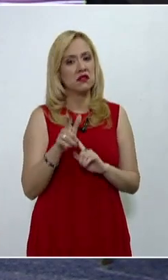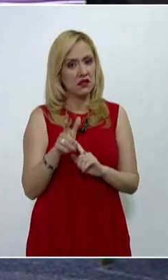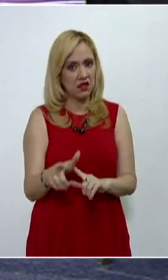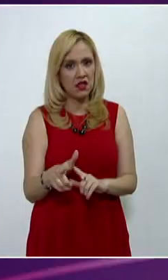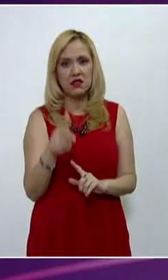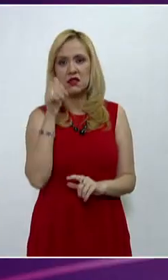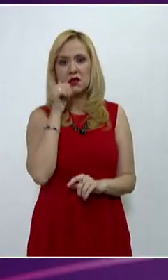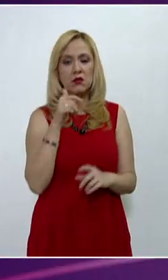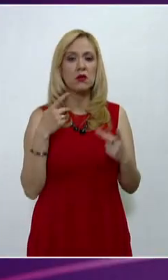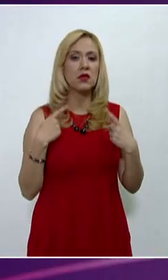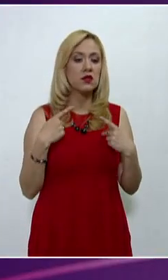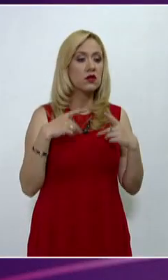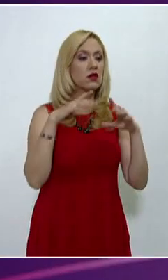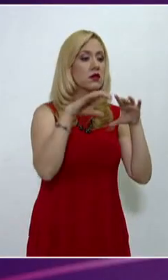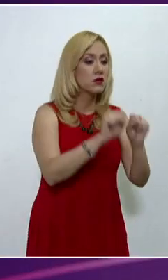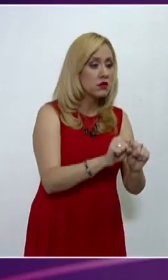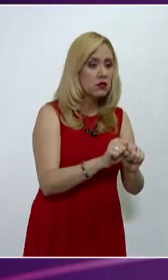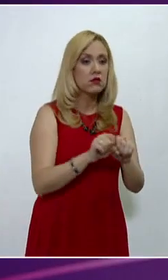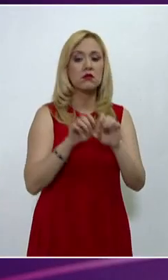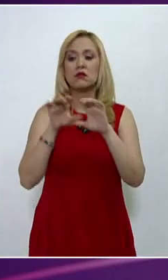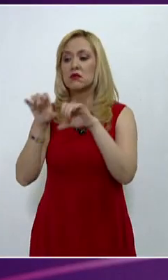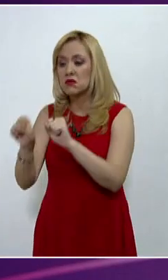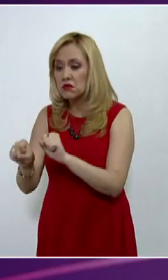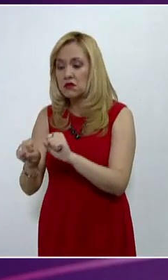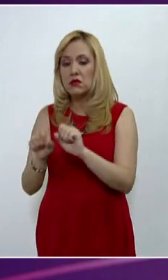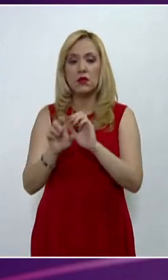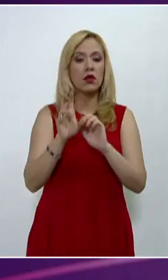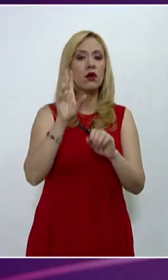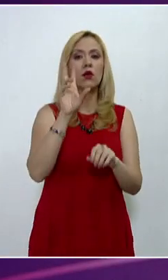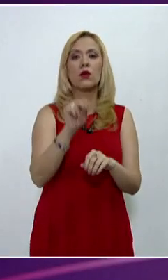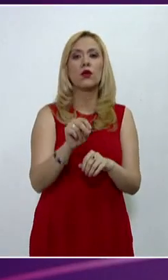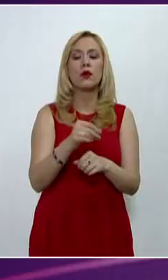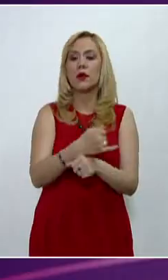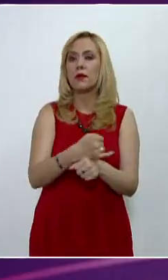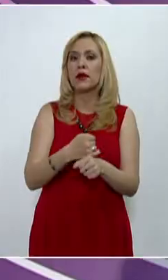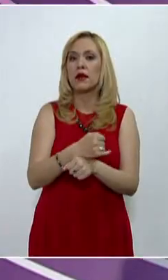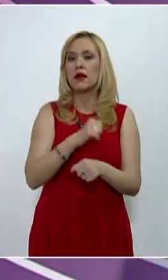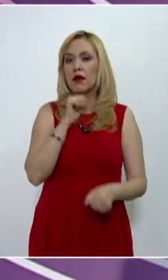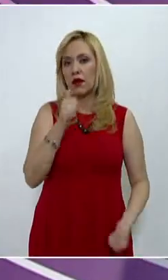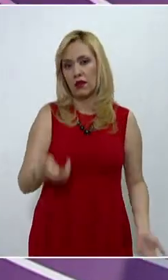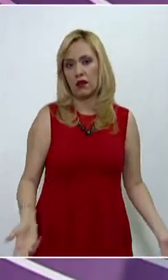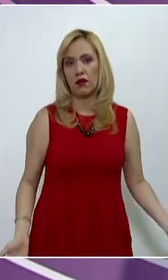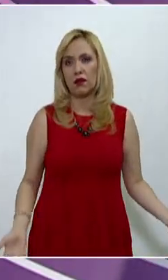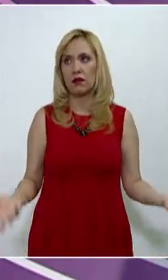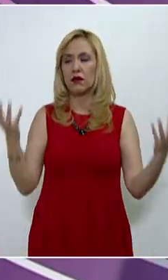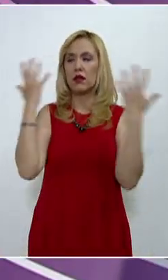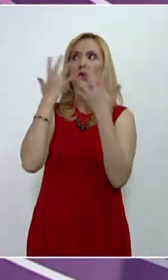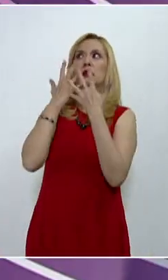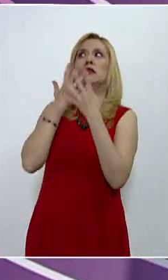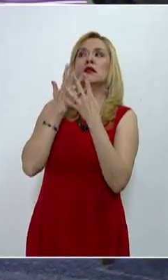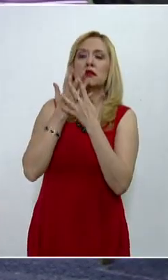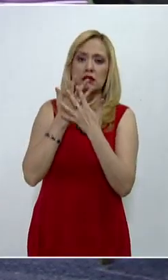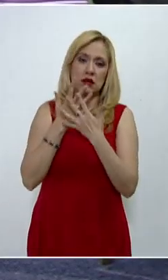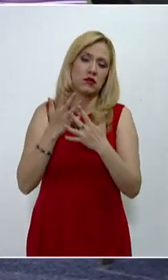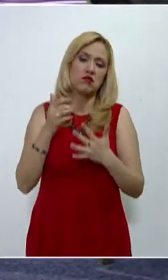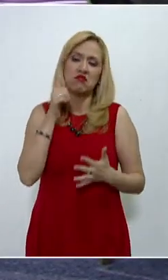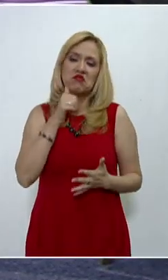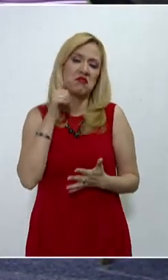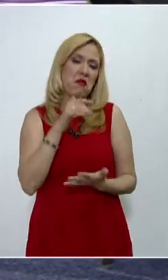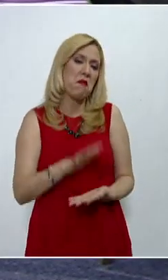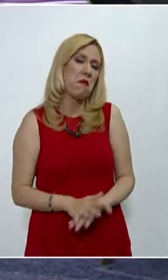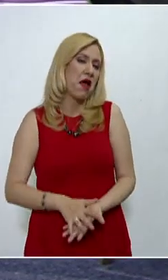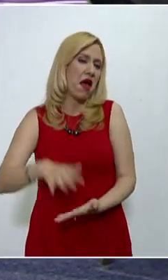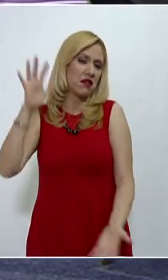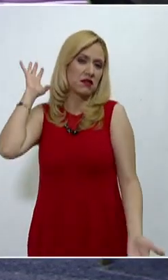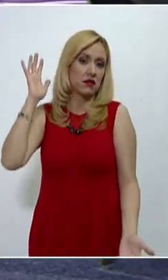trabajando con personas detenidas, no hace investigaciones sin detenidos. O sea, yo creo que la flagrancia siempre va a ser un porcentaje mucho mayor